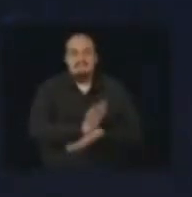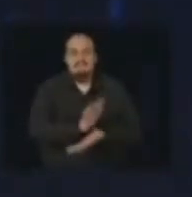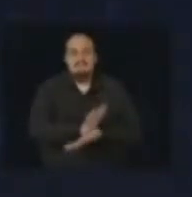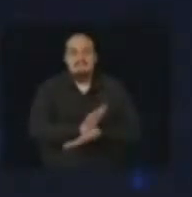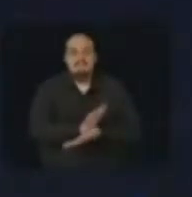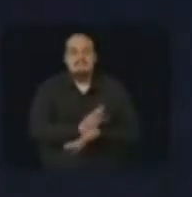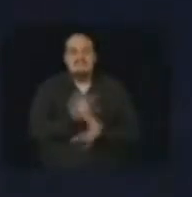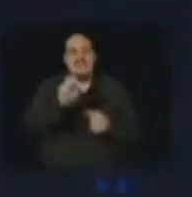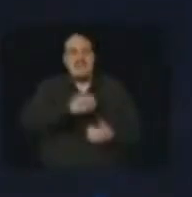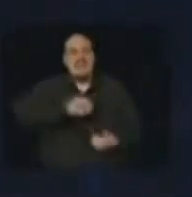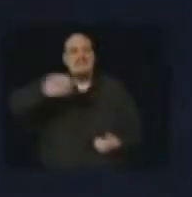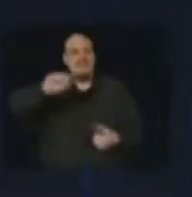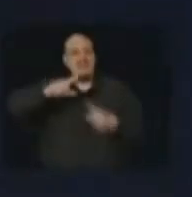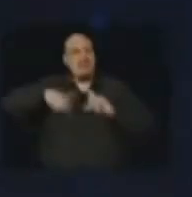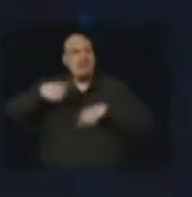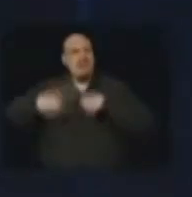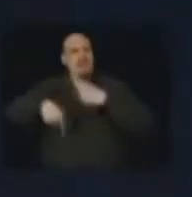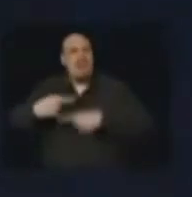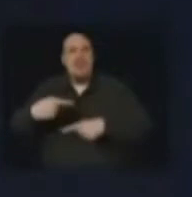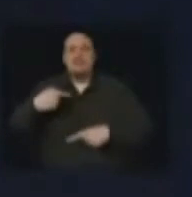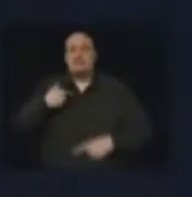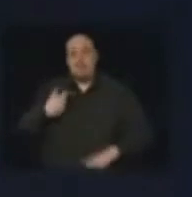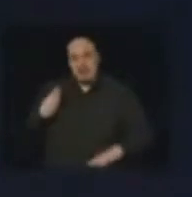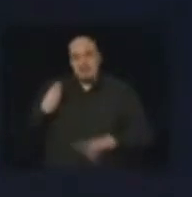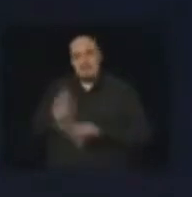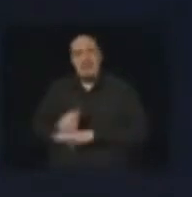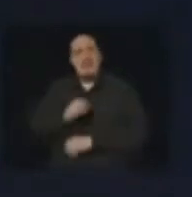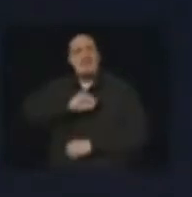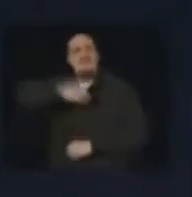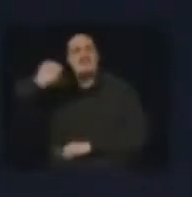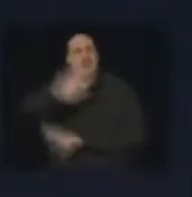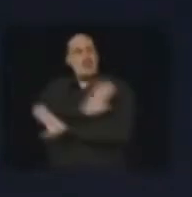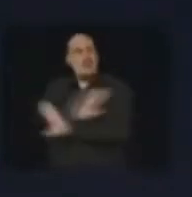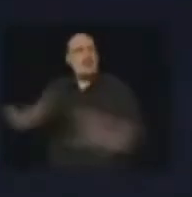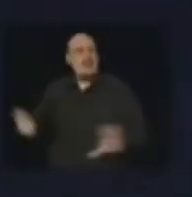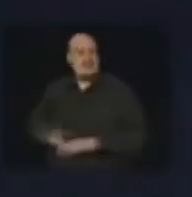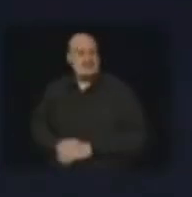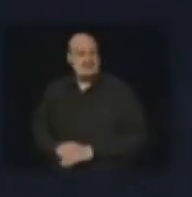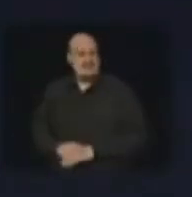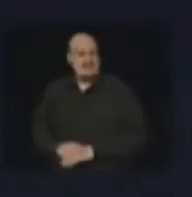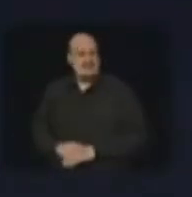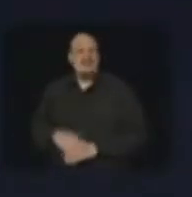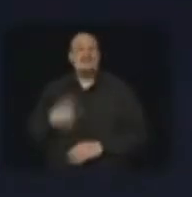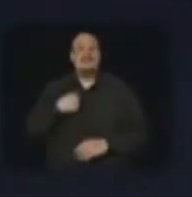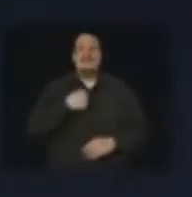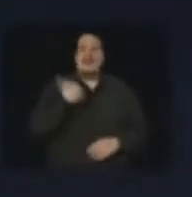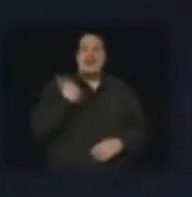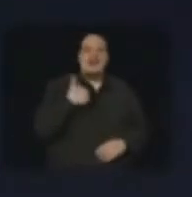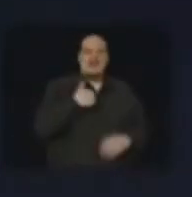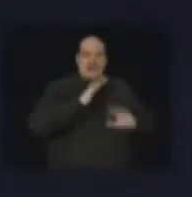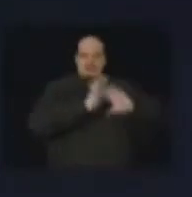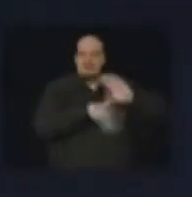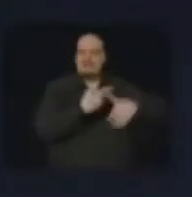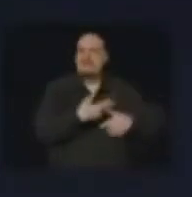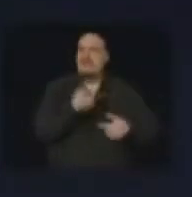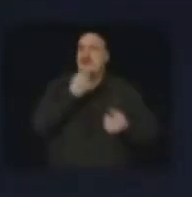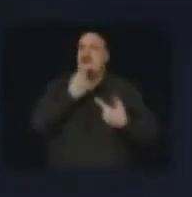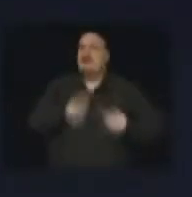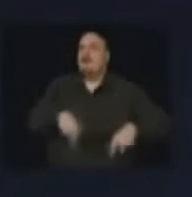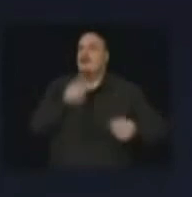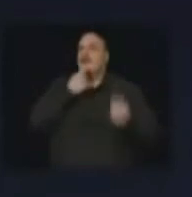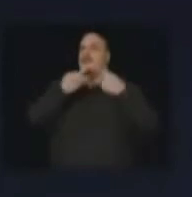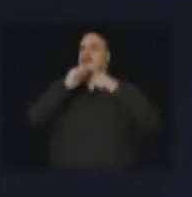Seguridad, se realizaron prácticas de escuchas ilegales que actualmente están siendo investigadas por